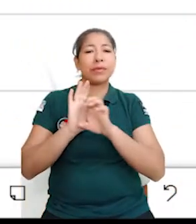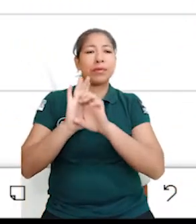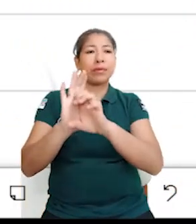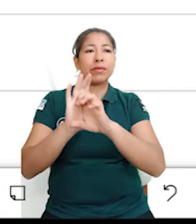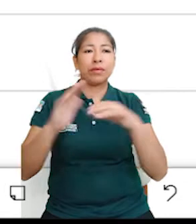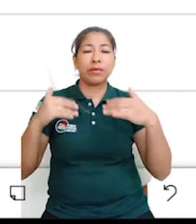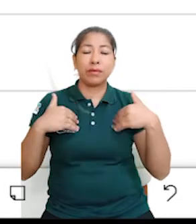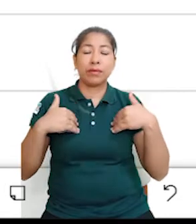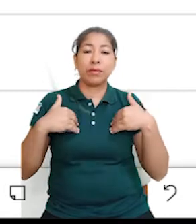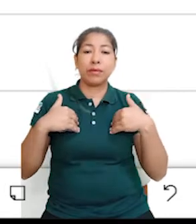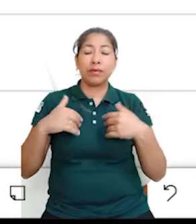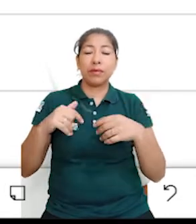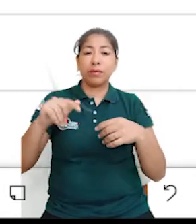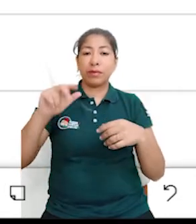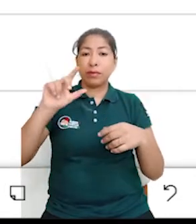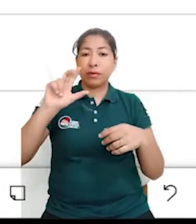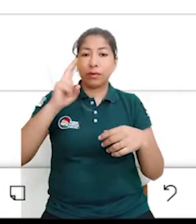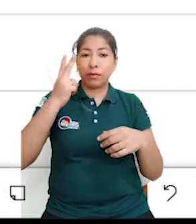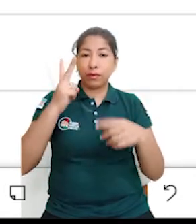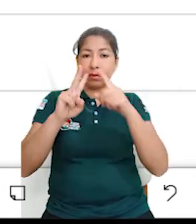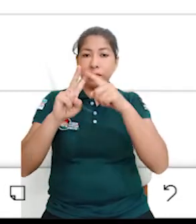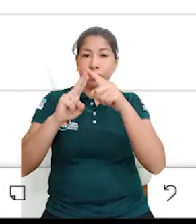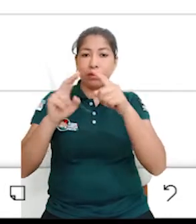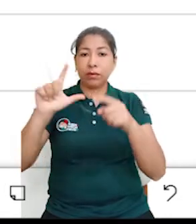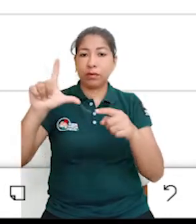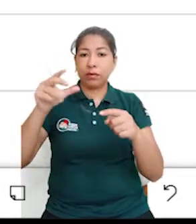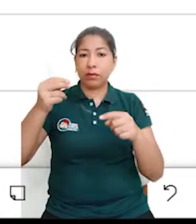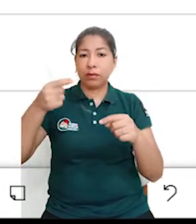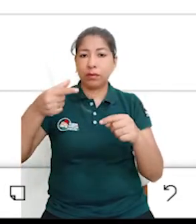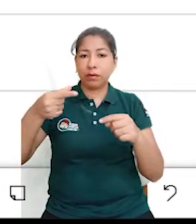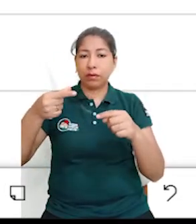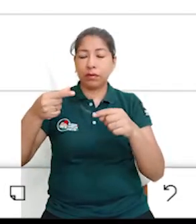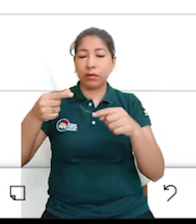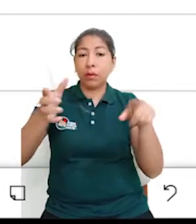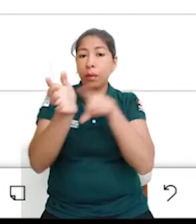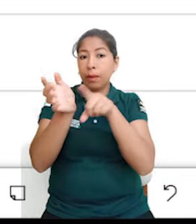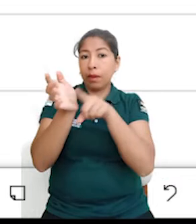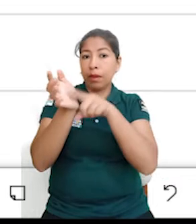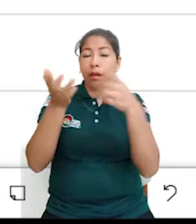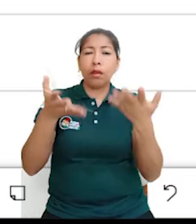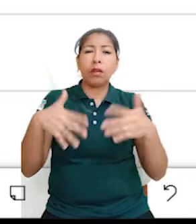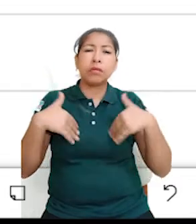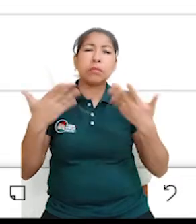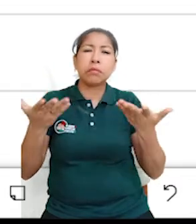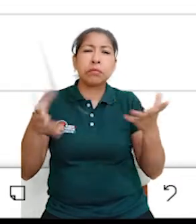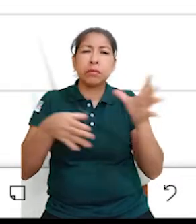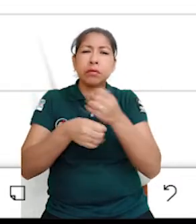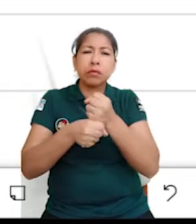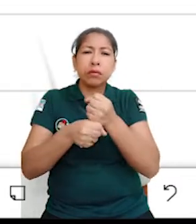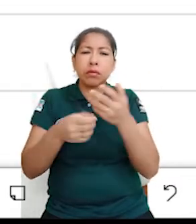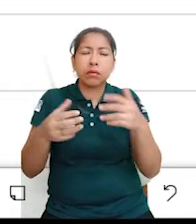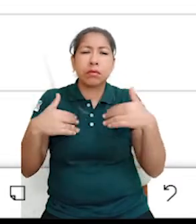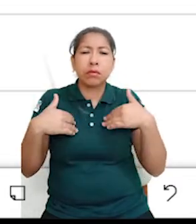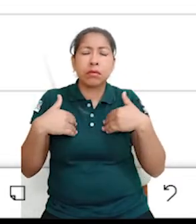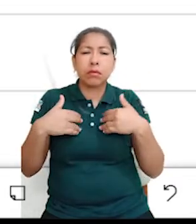ecuación dos logaritmos que se están restando. ¿Cómo puedo unir dos logaritmos que se están restando y tienen la misma base?